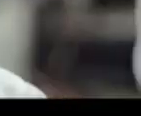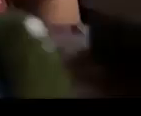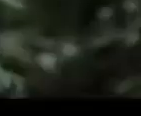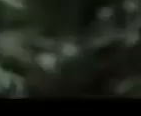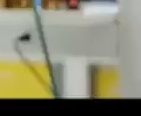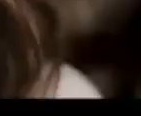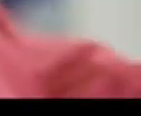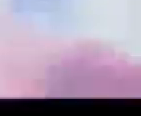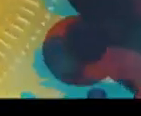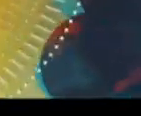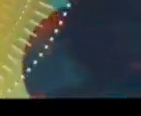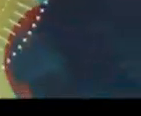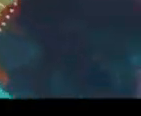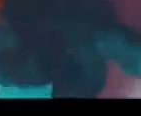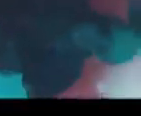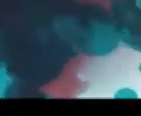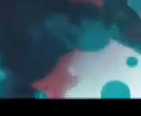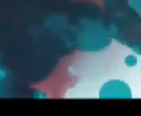de Ecuador.